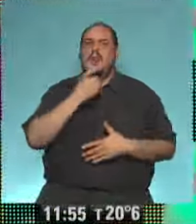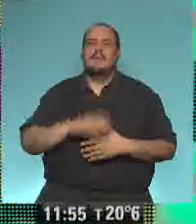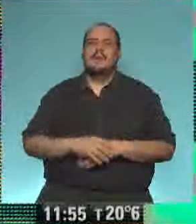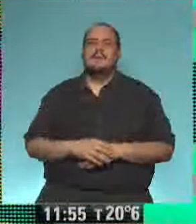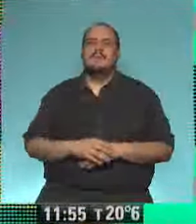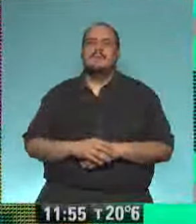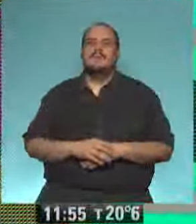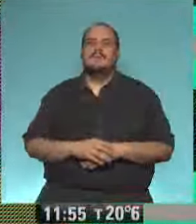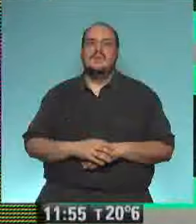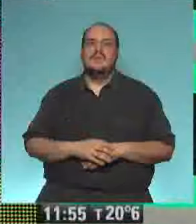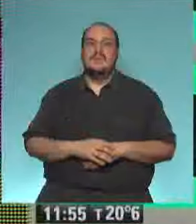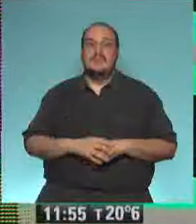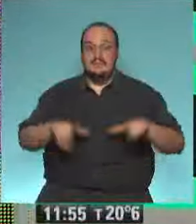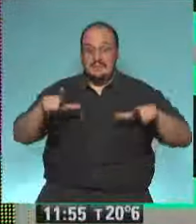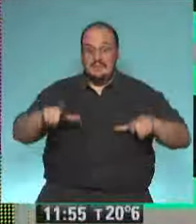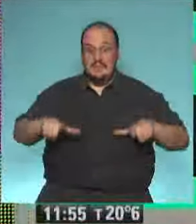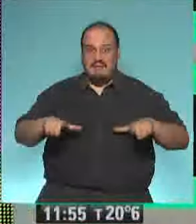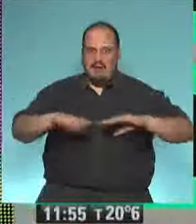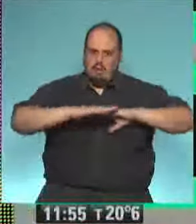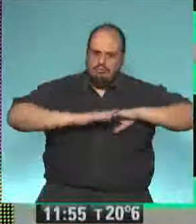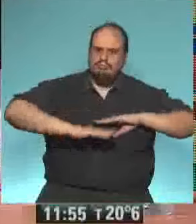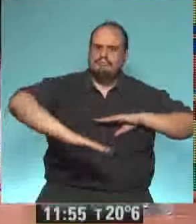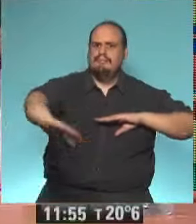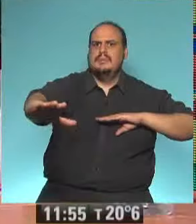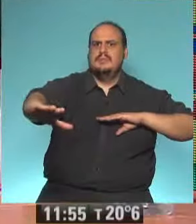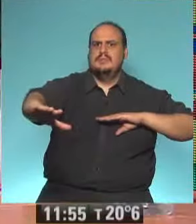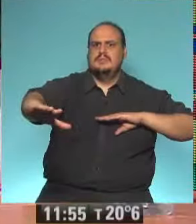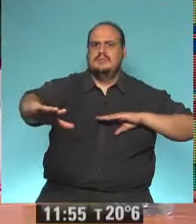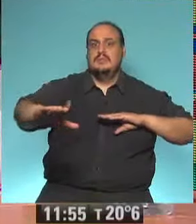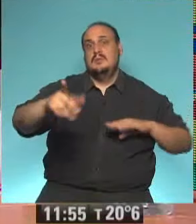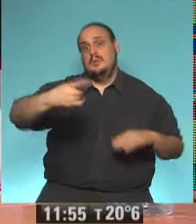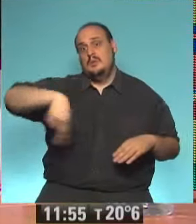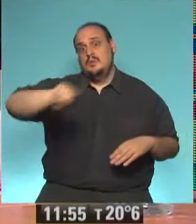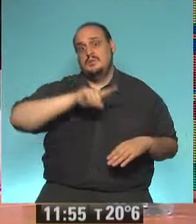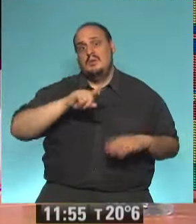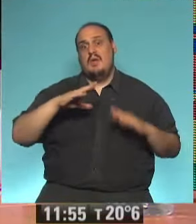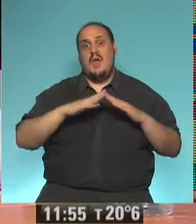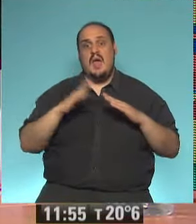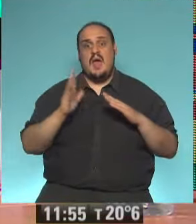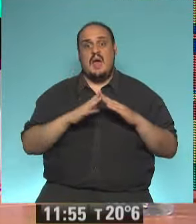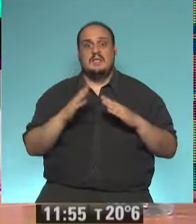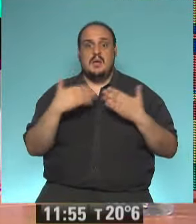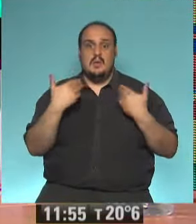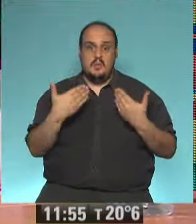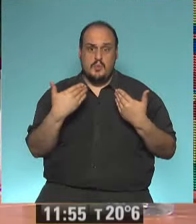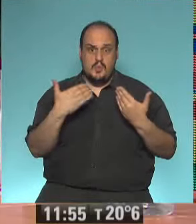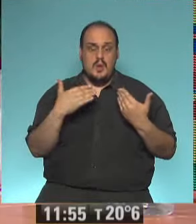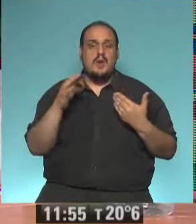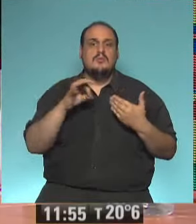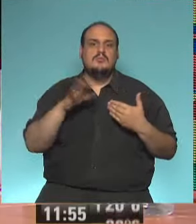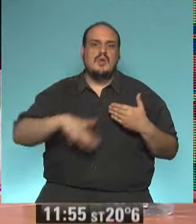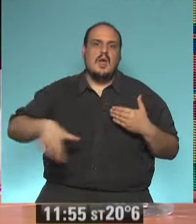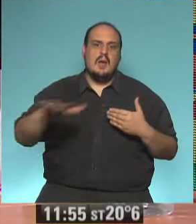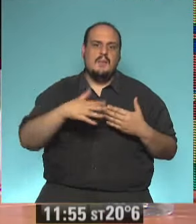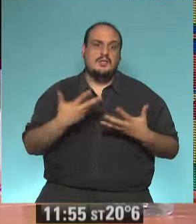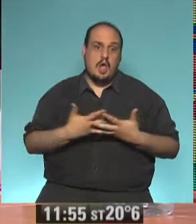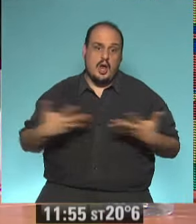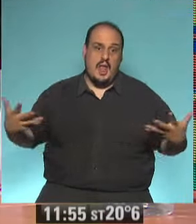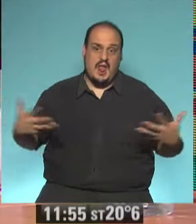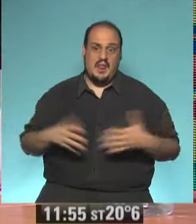el tablero en el piso y si... Bueno, si ustedes en casa lo quieren hacer, lo pueden intentar, si tienen algún espacio bien